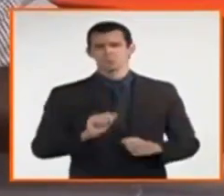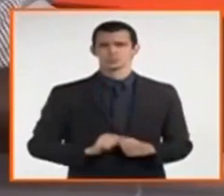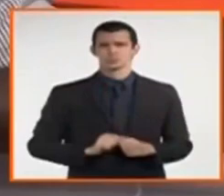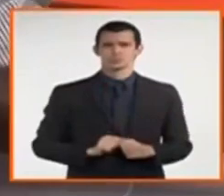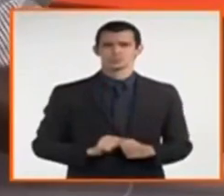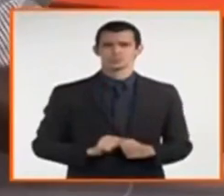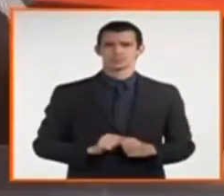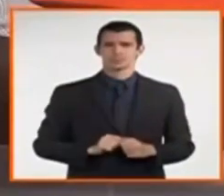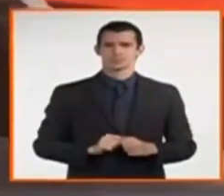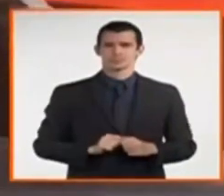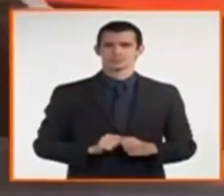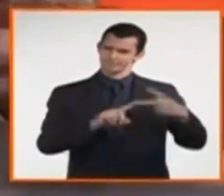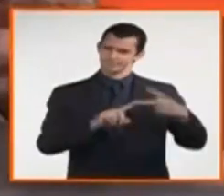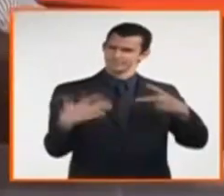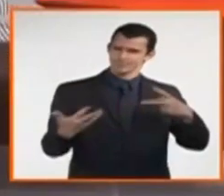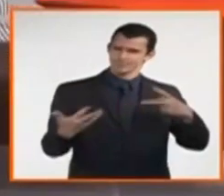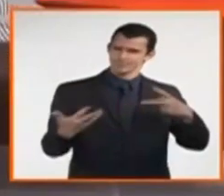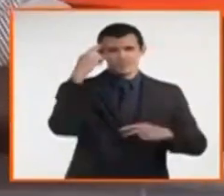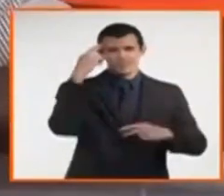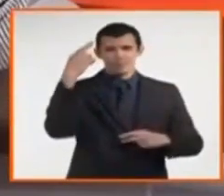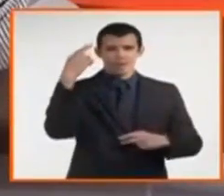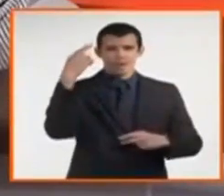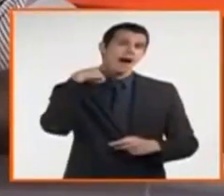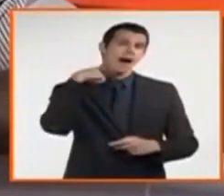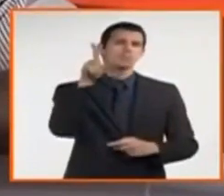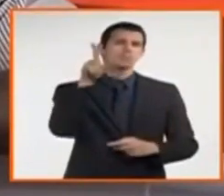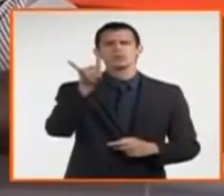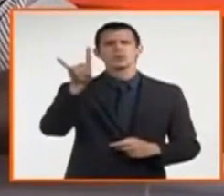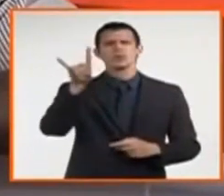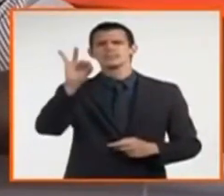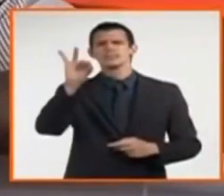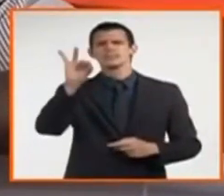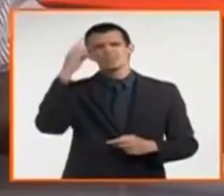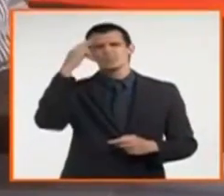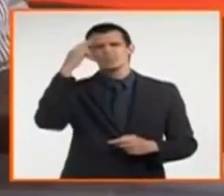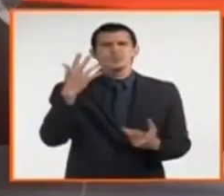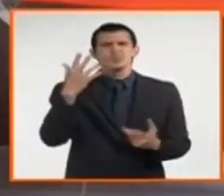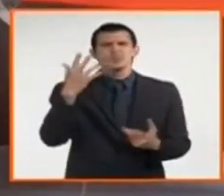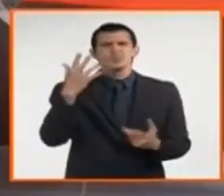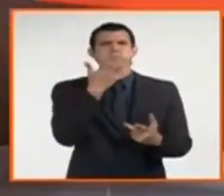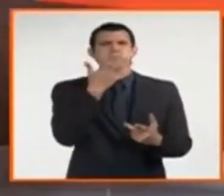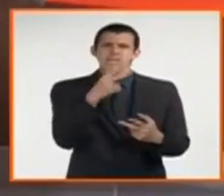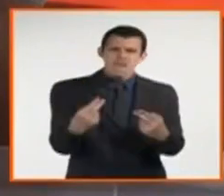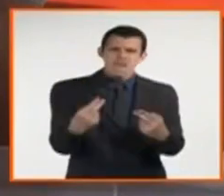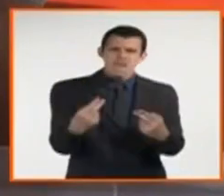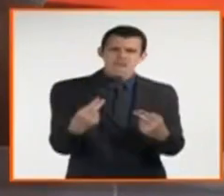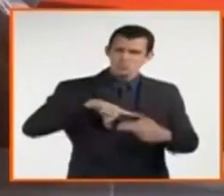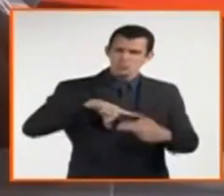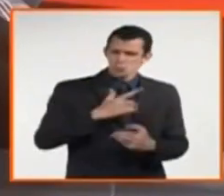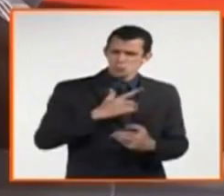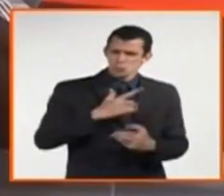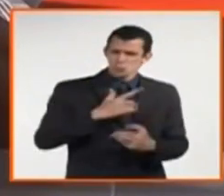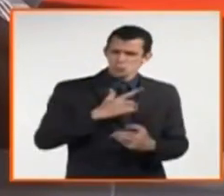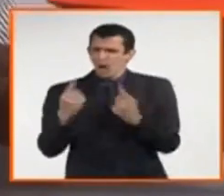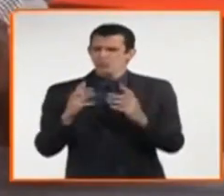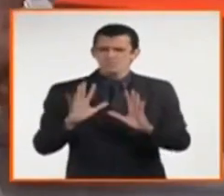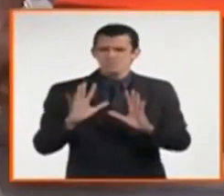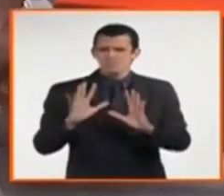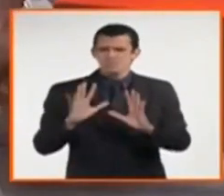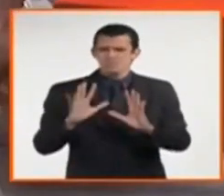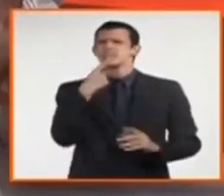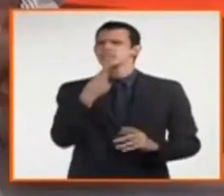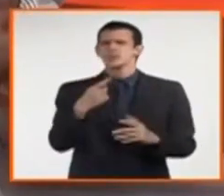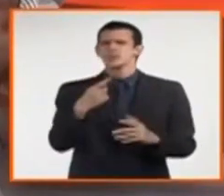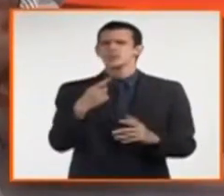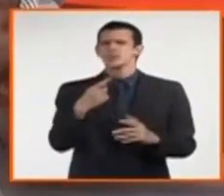no recuerdo mal estando en un momento en unas sesiones de discusión del congreso de educación y cultura podemos mostrarlo todo pero tenemos